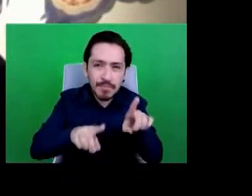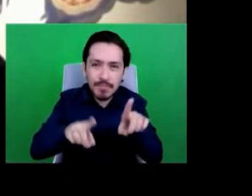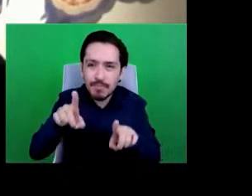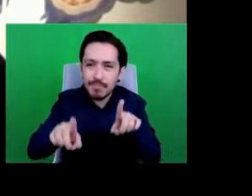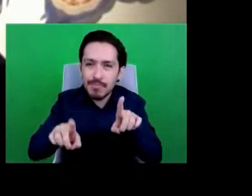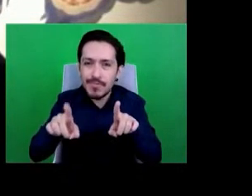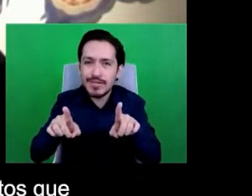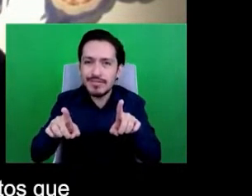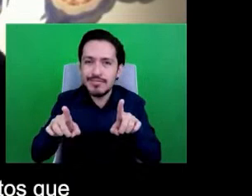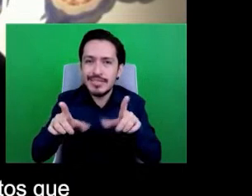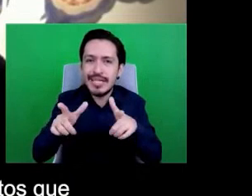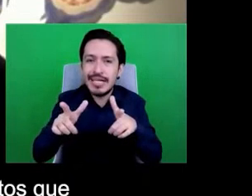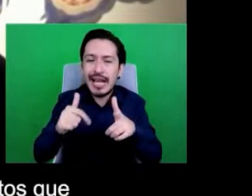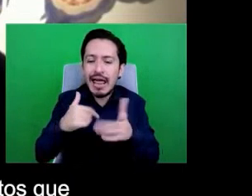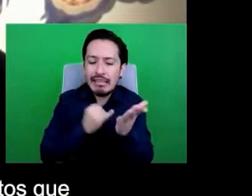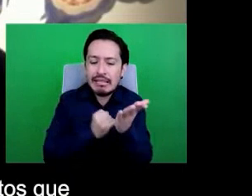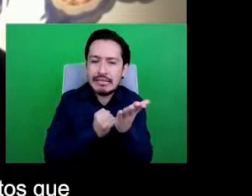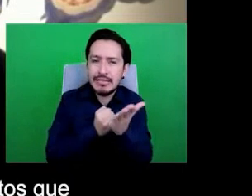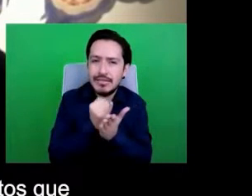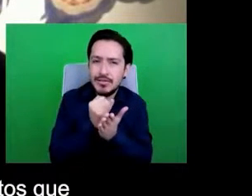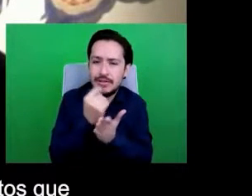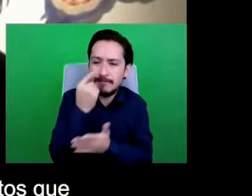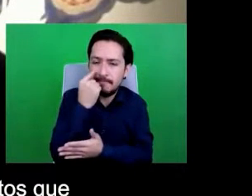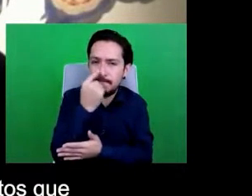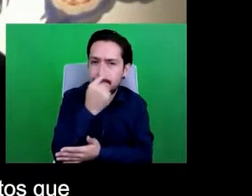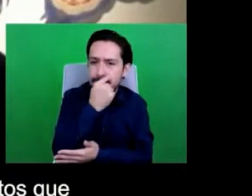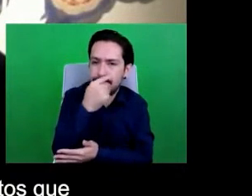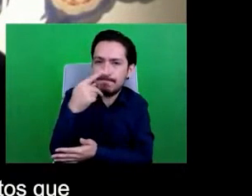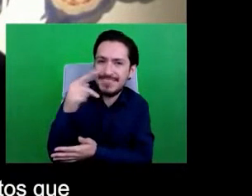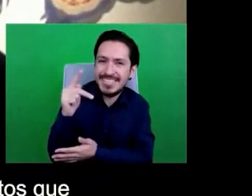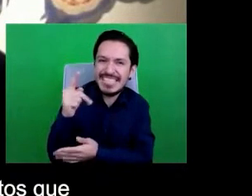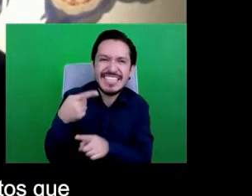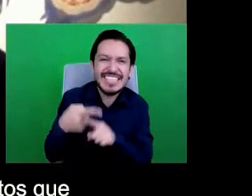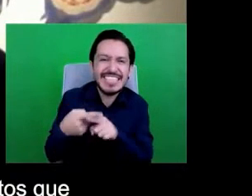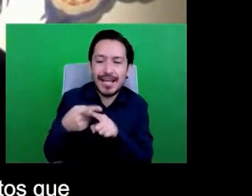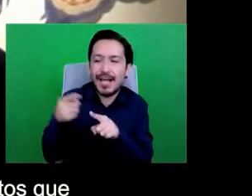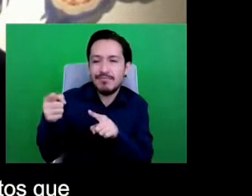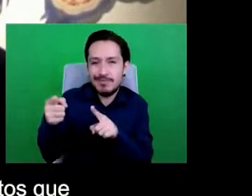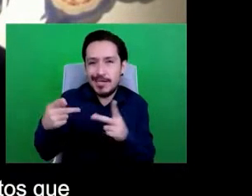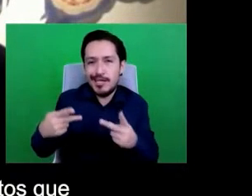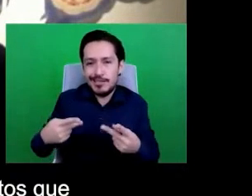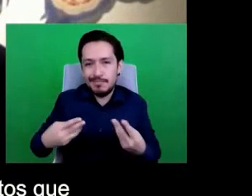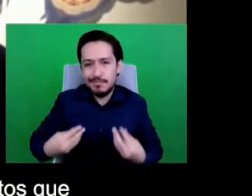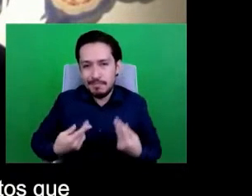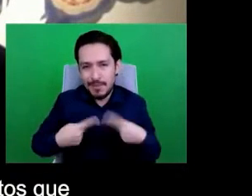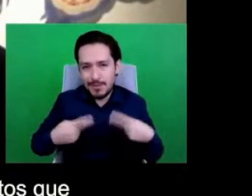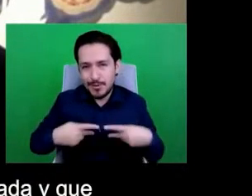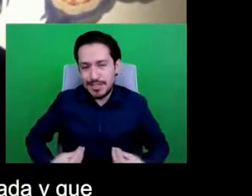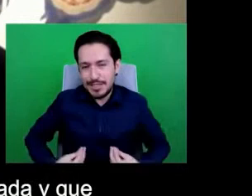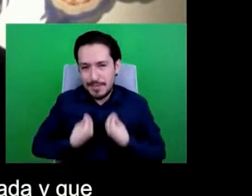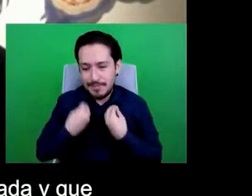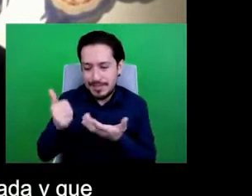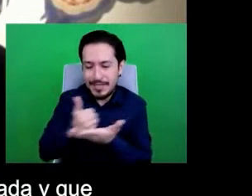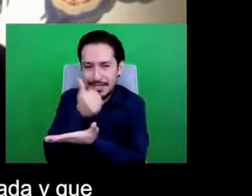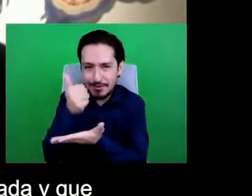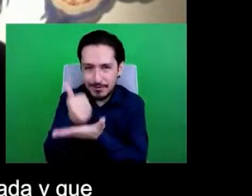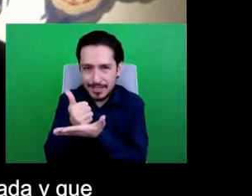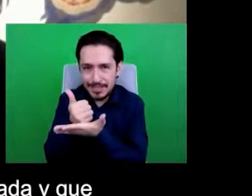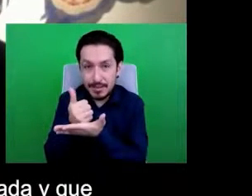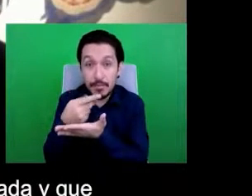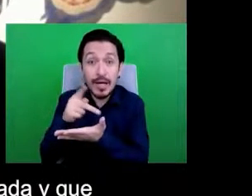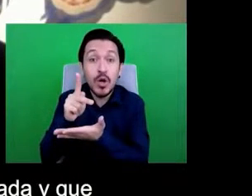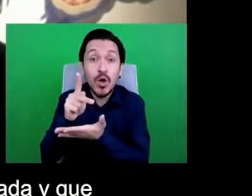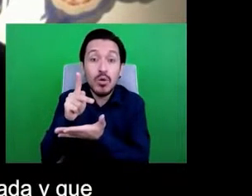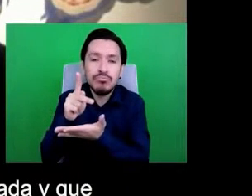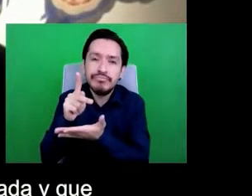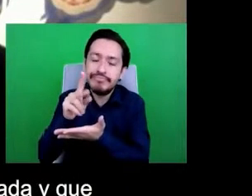los ciudadanos, pero también depende de facilitadores y de expertos que puedan asegurarse de que estas discusiones